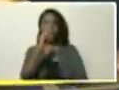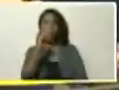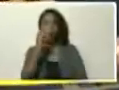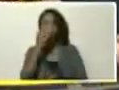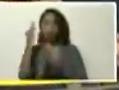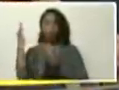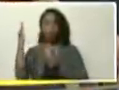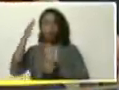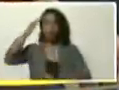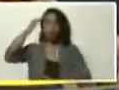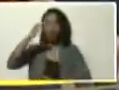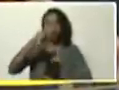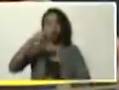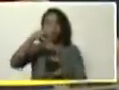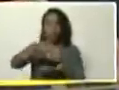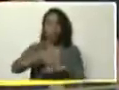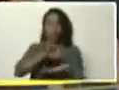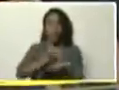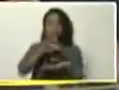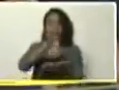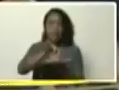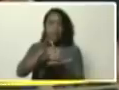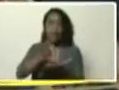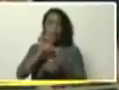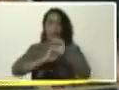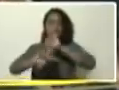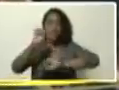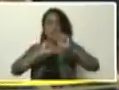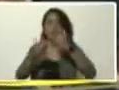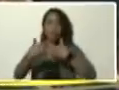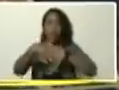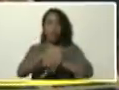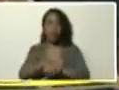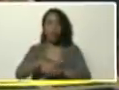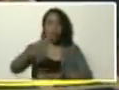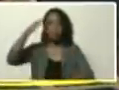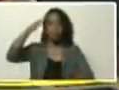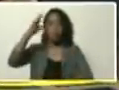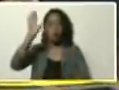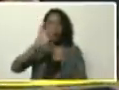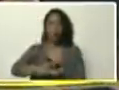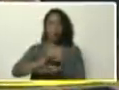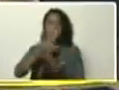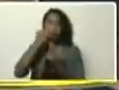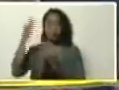comandante de la Región Estratégica de Defensa Integral Capital,